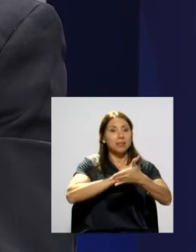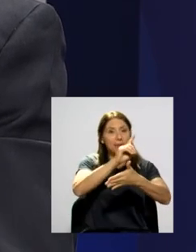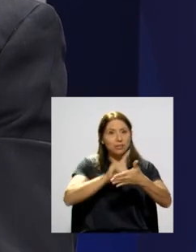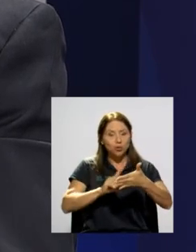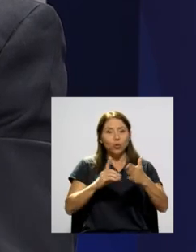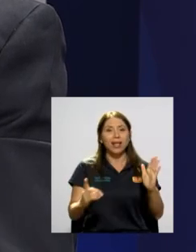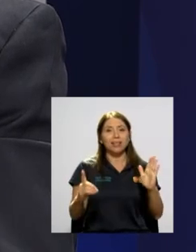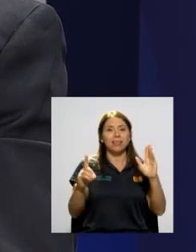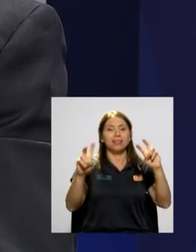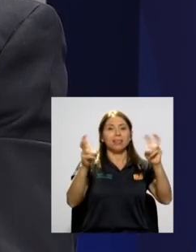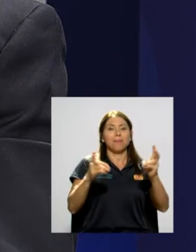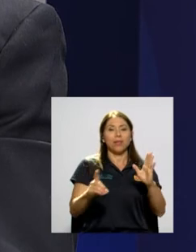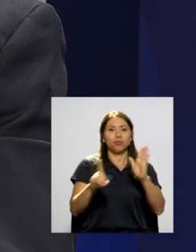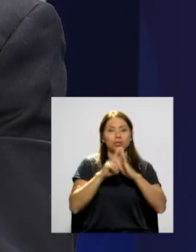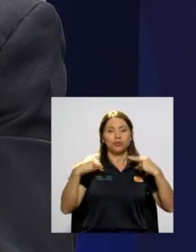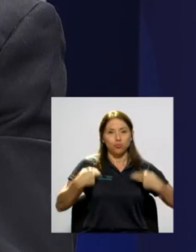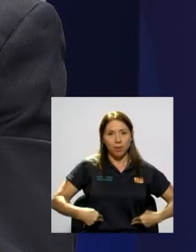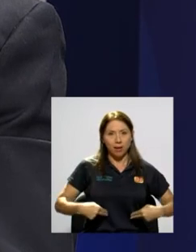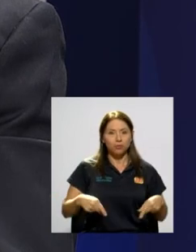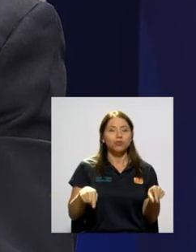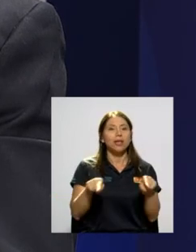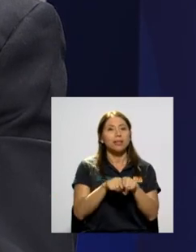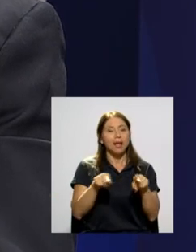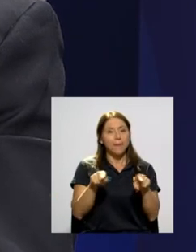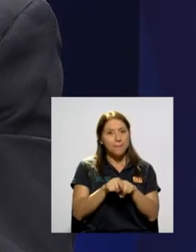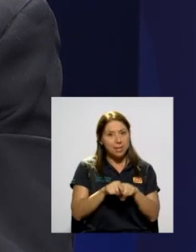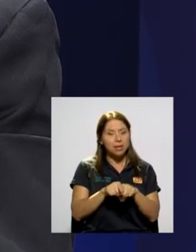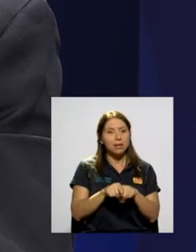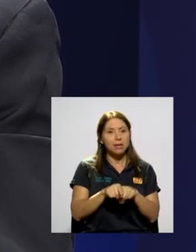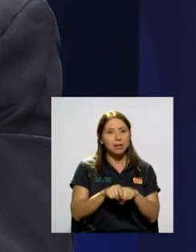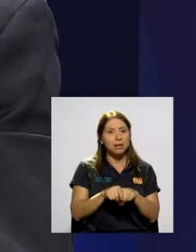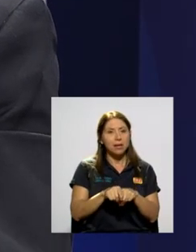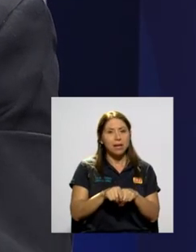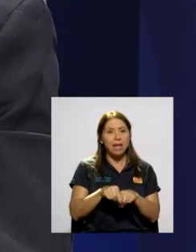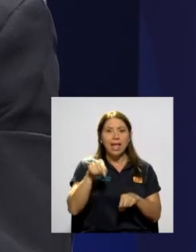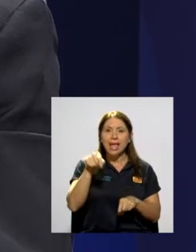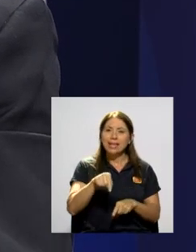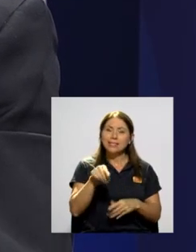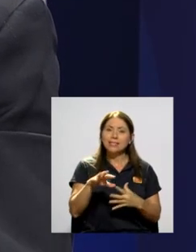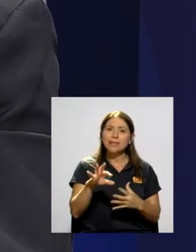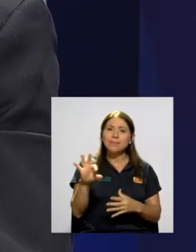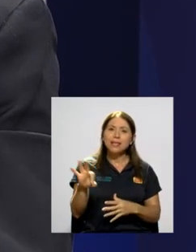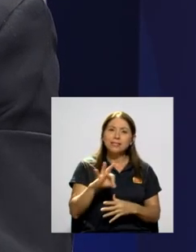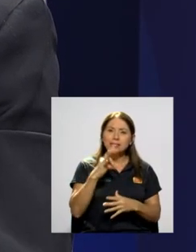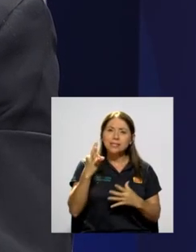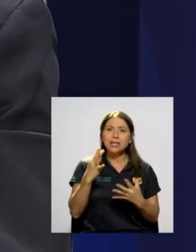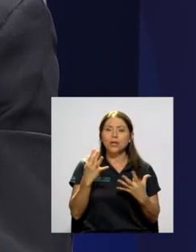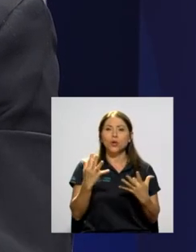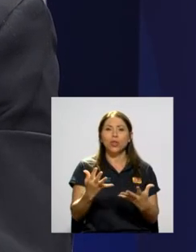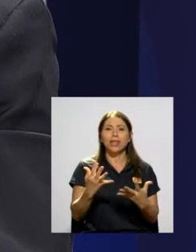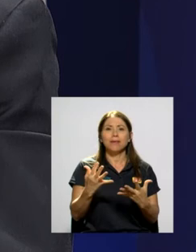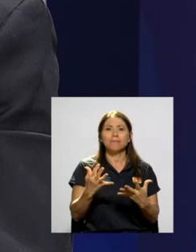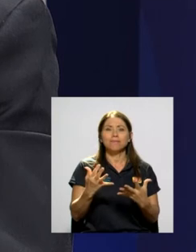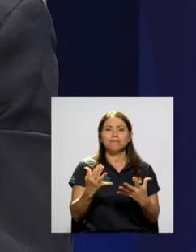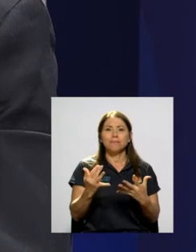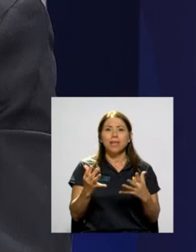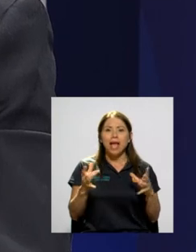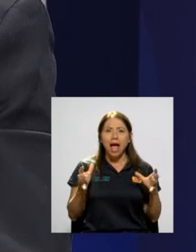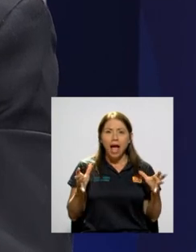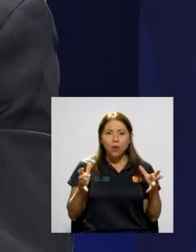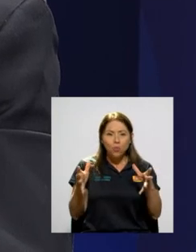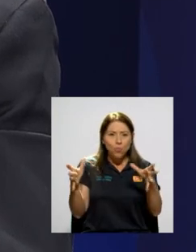derechos humanos, sino también este estilo de acumulación inspirado en una